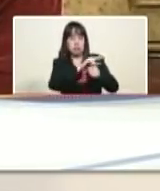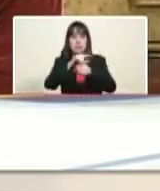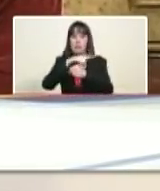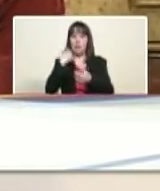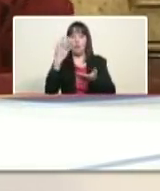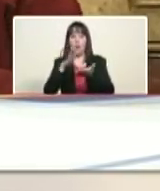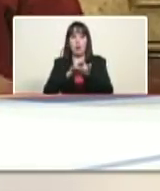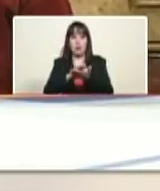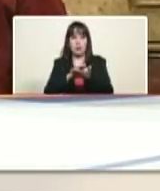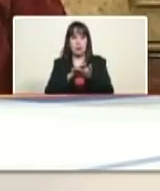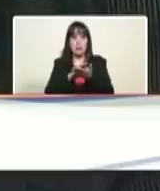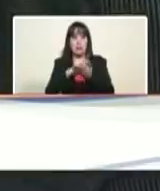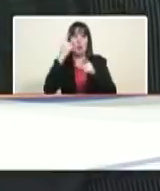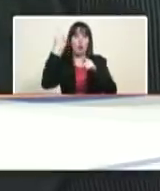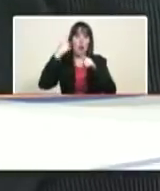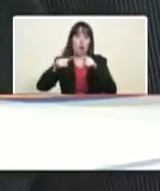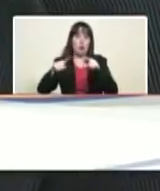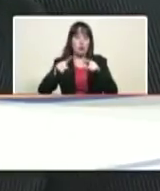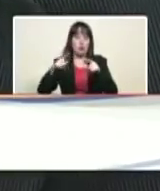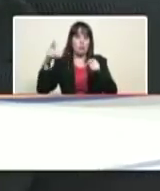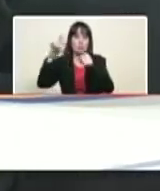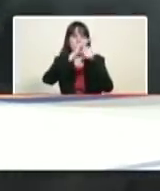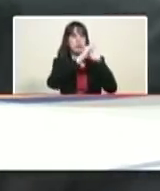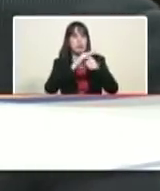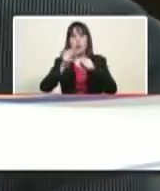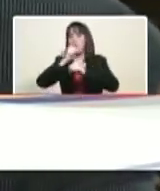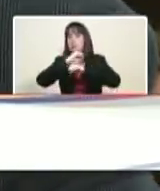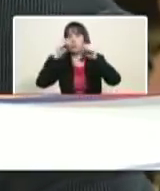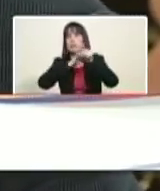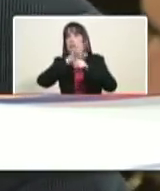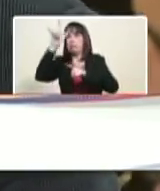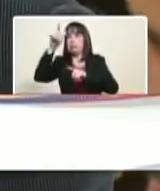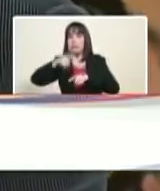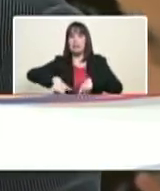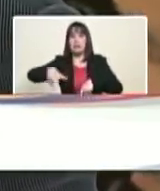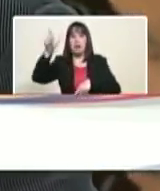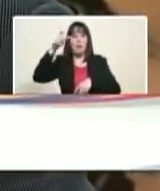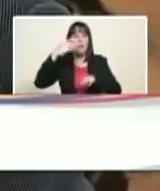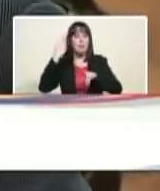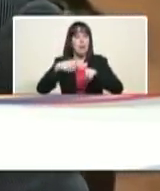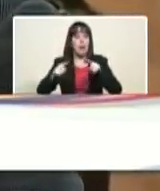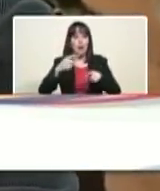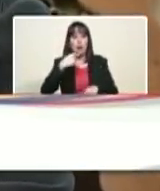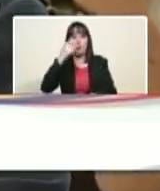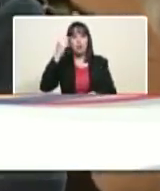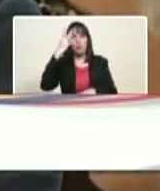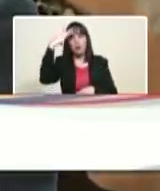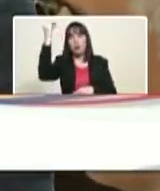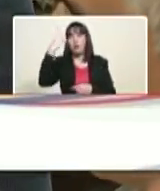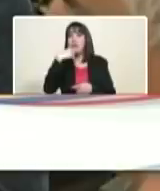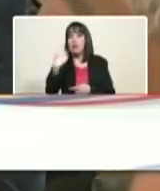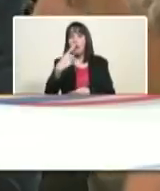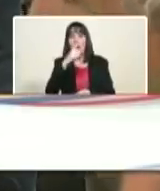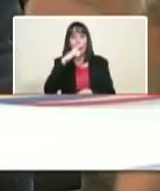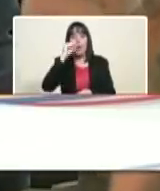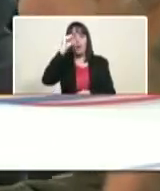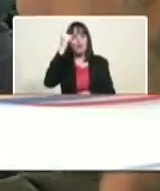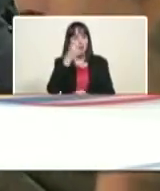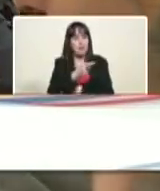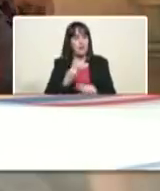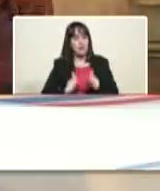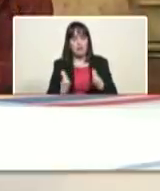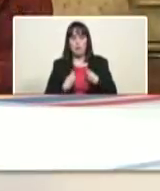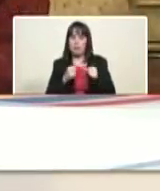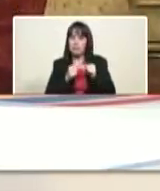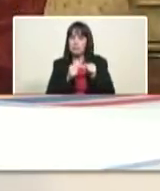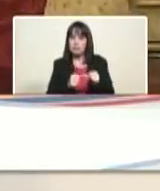rematarnos. Pero Dios dijo, no, Maduro tiene que vivir muchos años más. Diosito, gracias. Gracias por tu